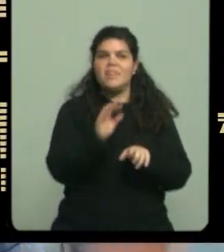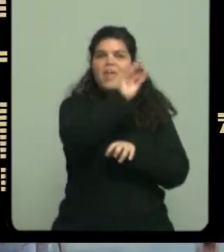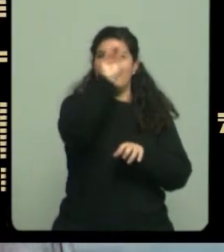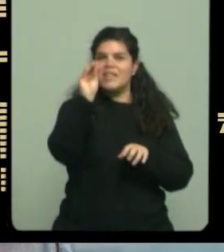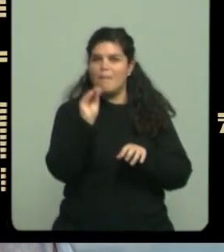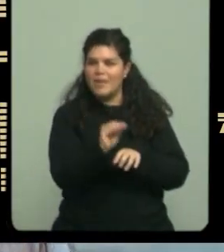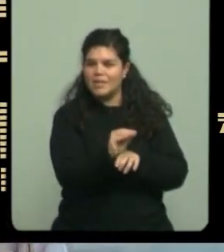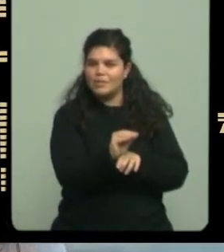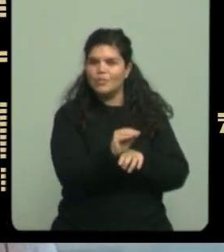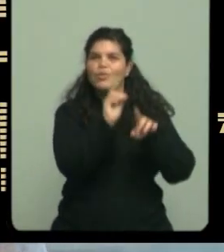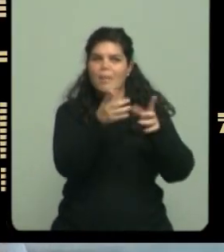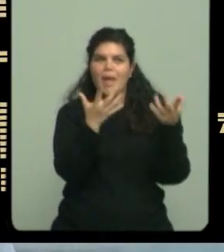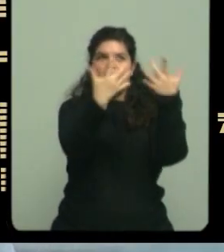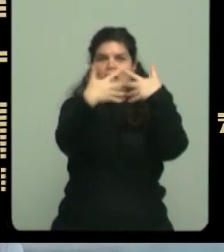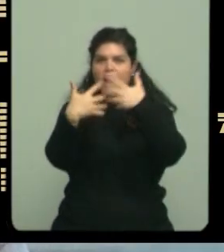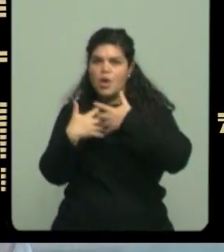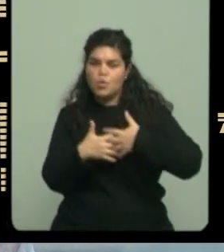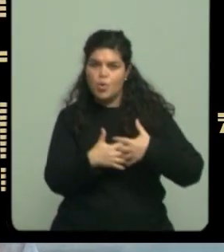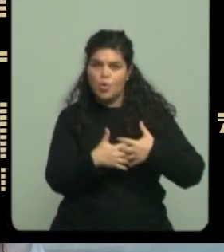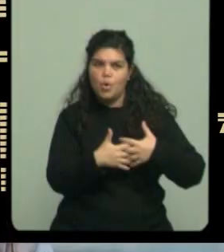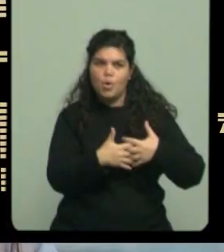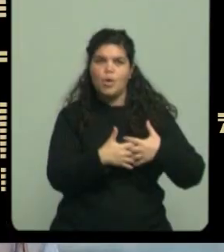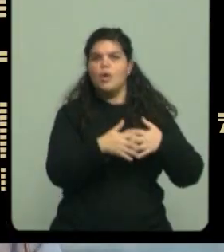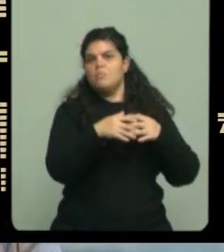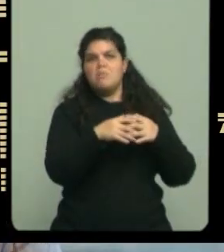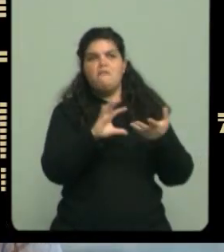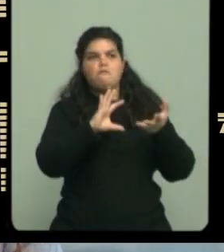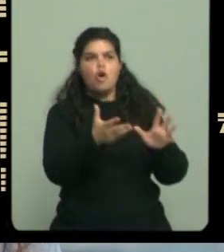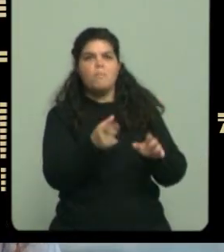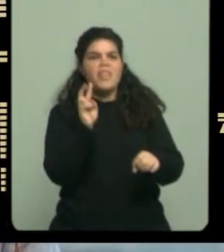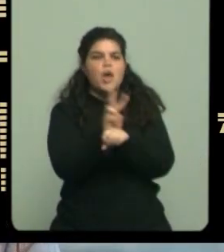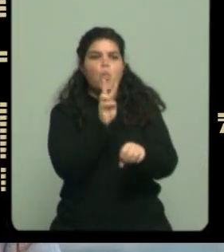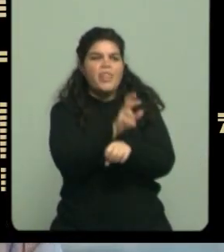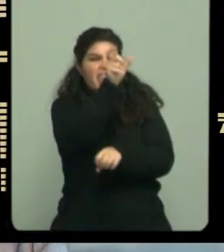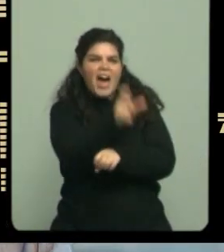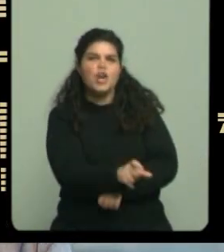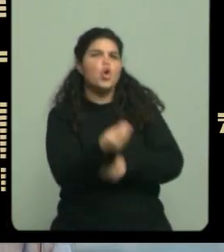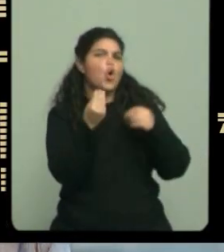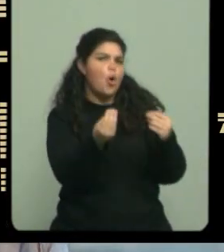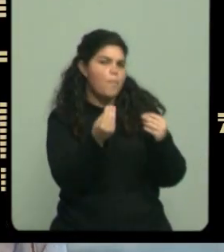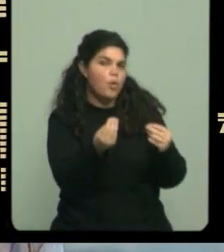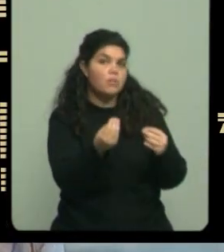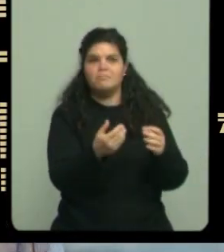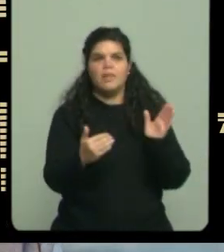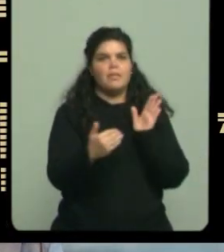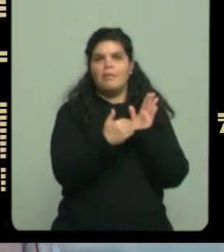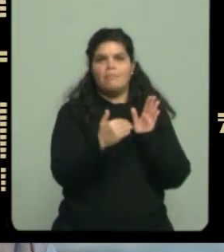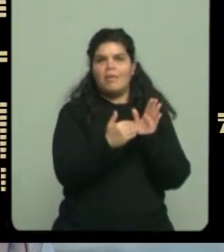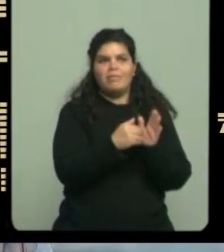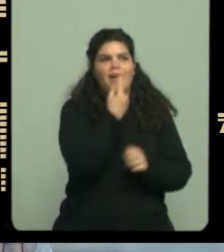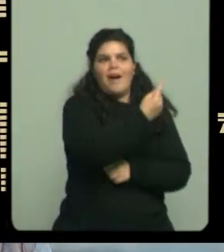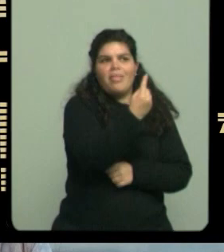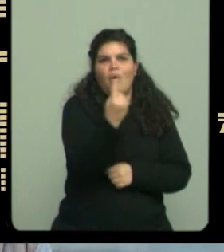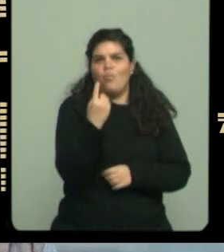departamentos. Si hay medidas de protección, también cómo se van a aplicar. La verdad que depende de cada caso concreto cómo se